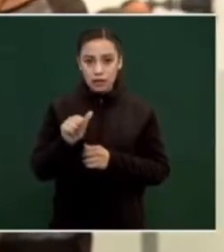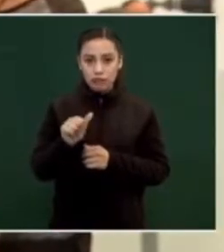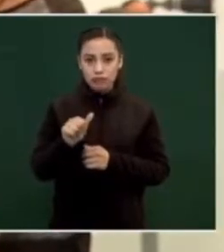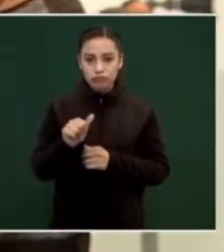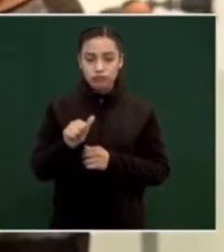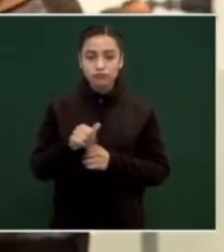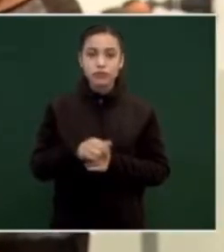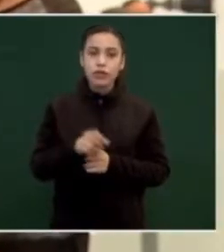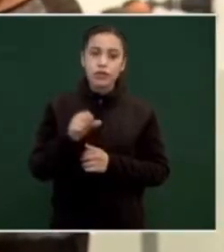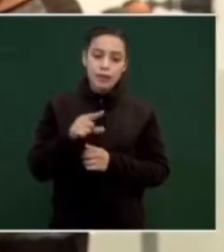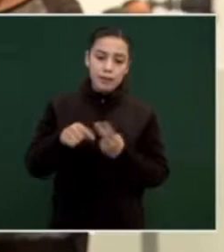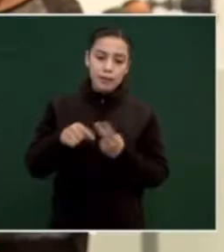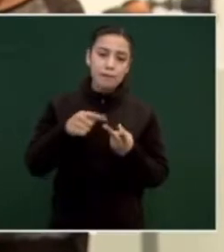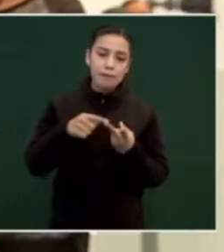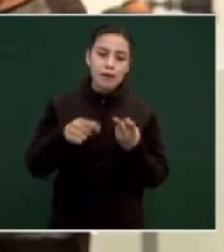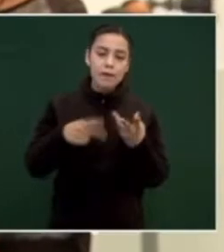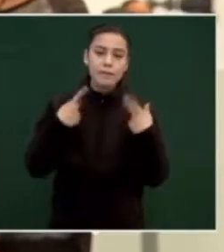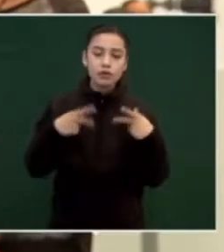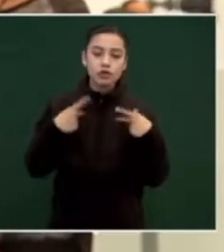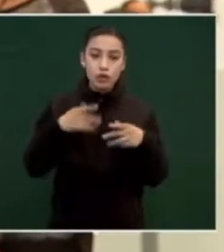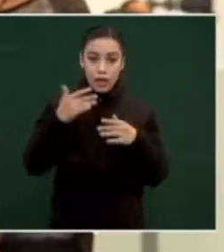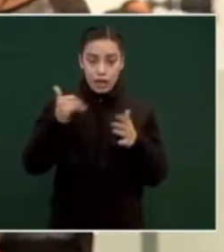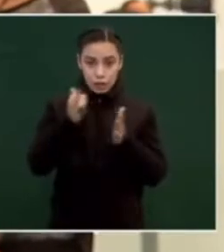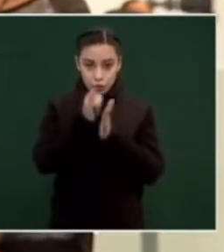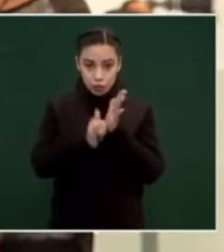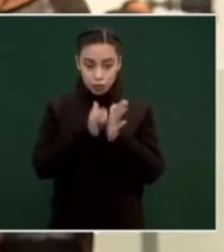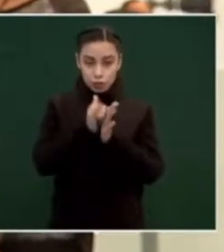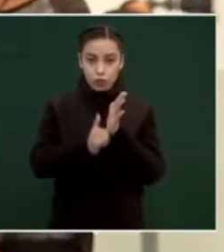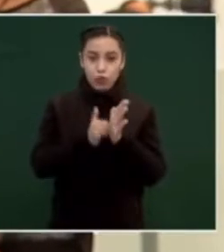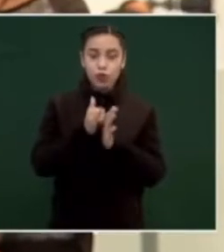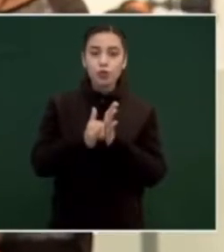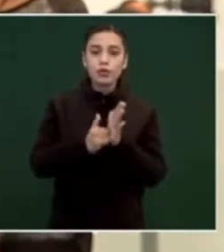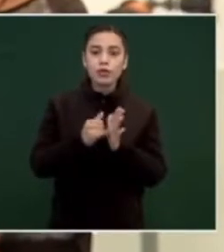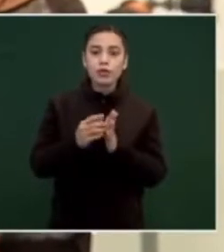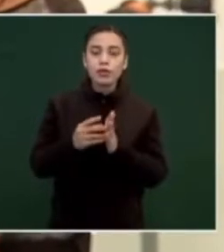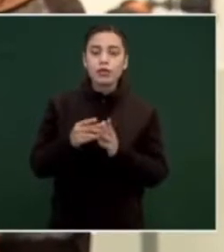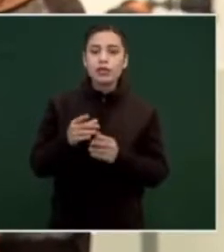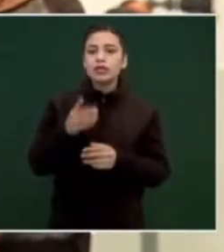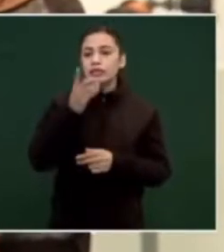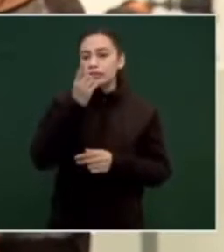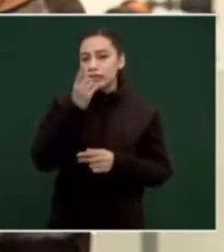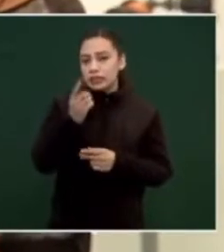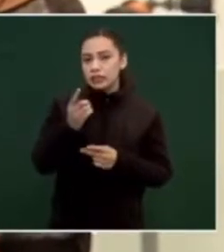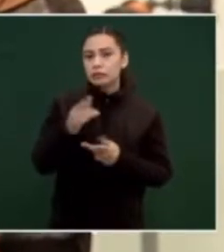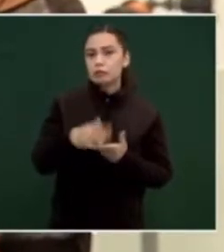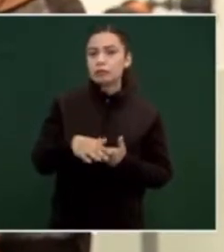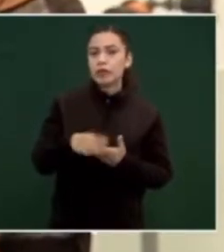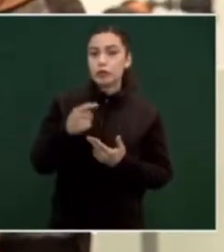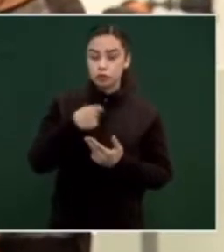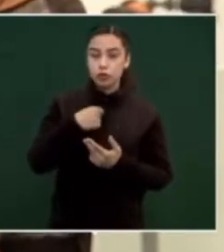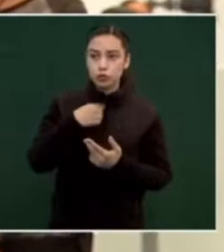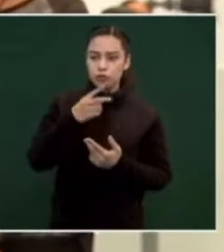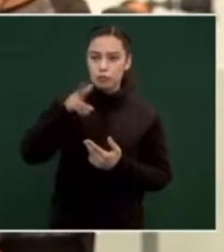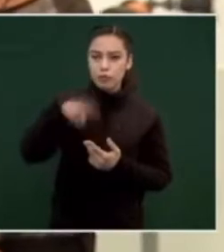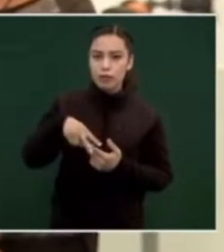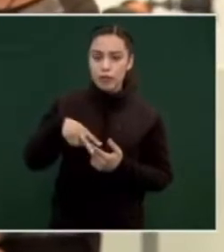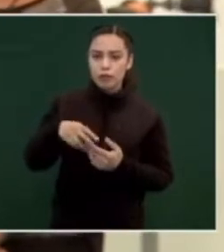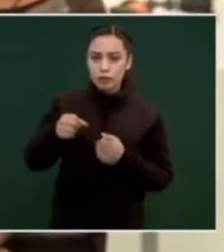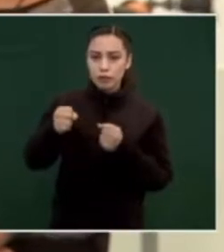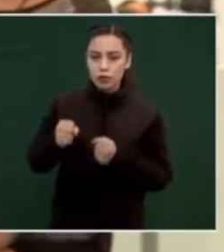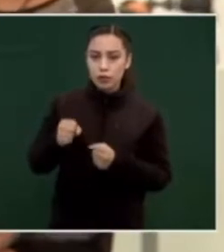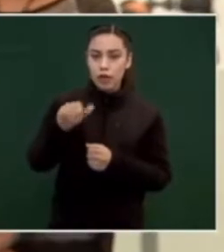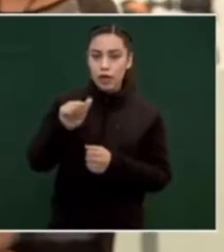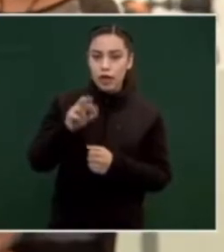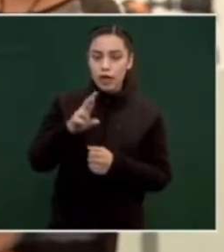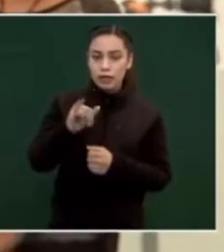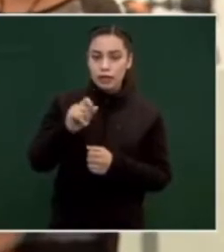censura vicente serrano con miles de retweets porque dije que lo de arístegui es triste lo sostengo por los errores